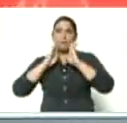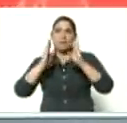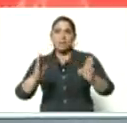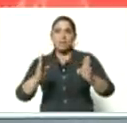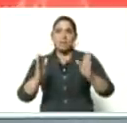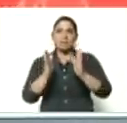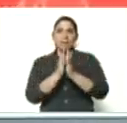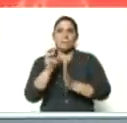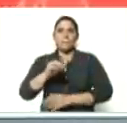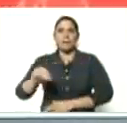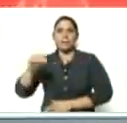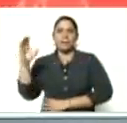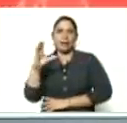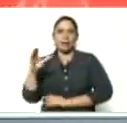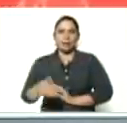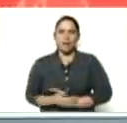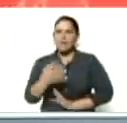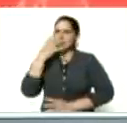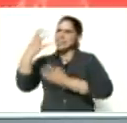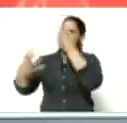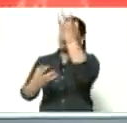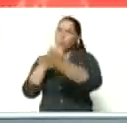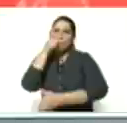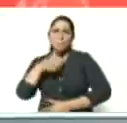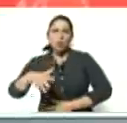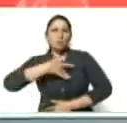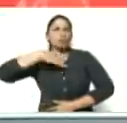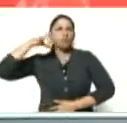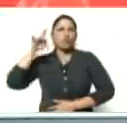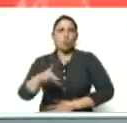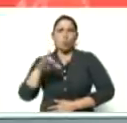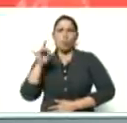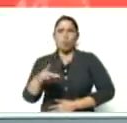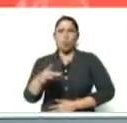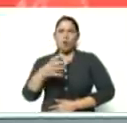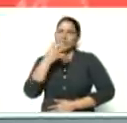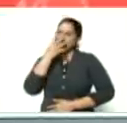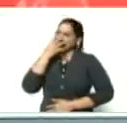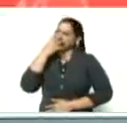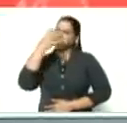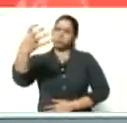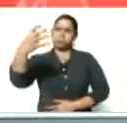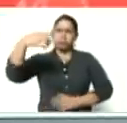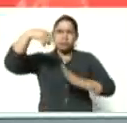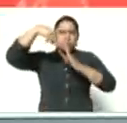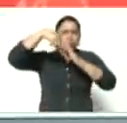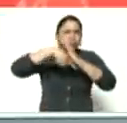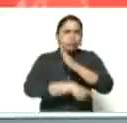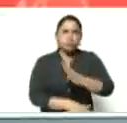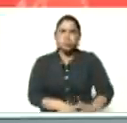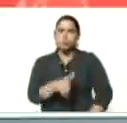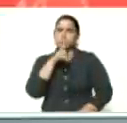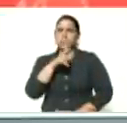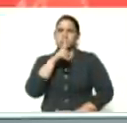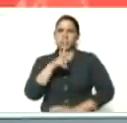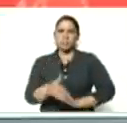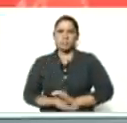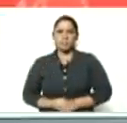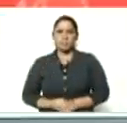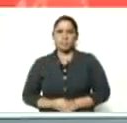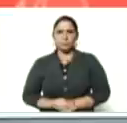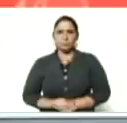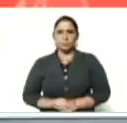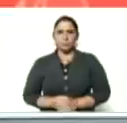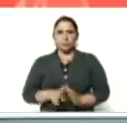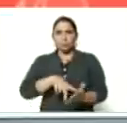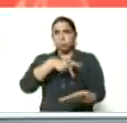Caracas. Un grito del pueblo de dolor, un grito de desgarramiento profundo. Se desmayaron, dos o